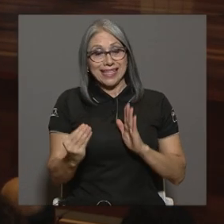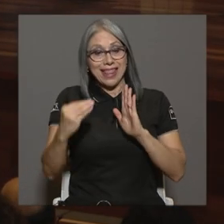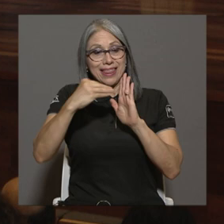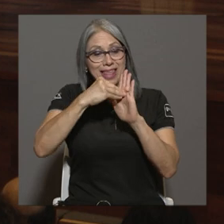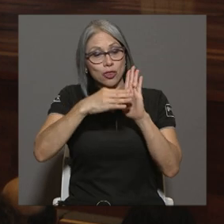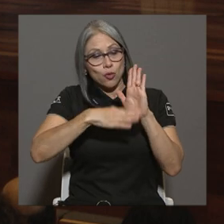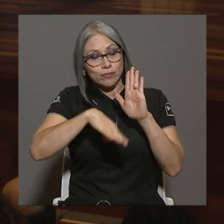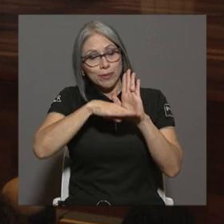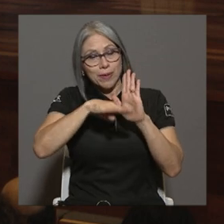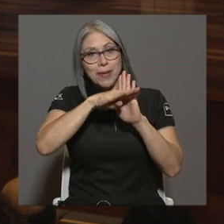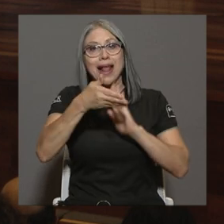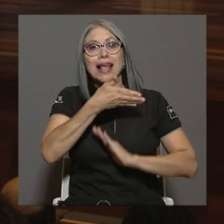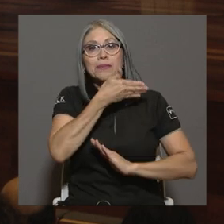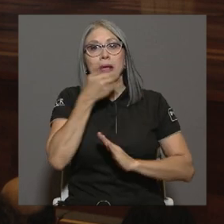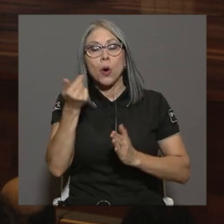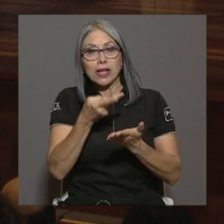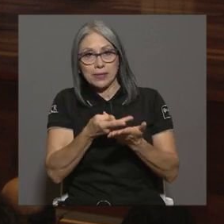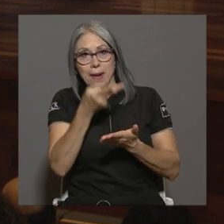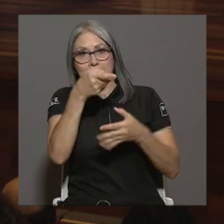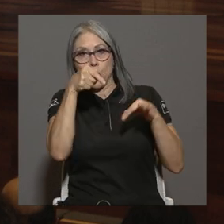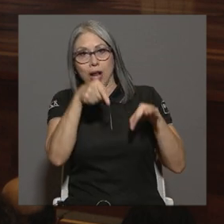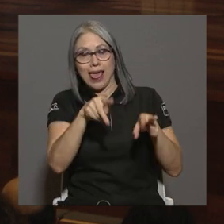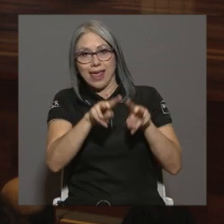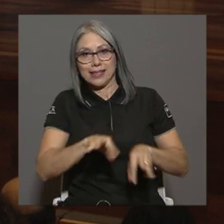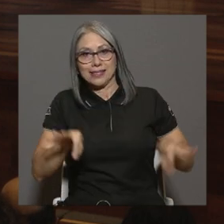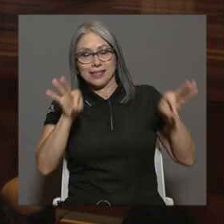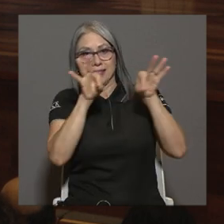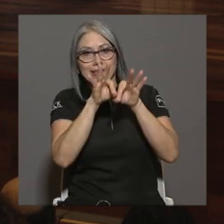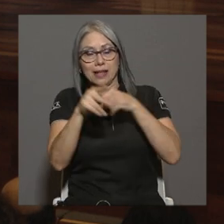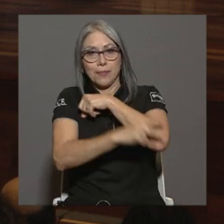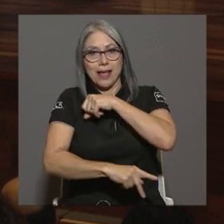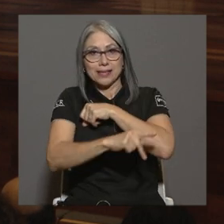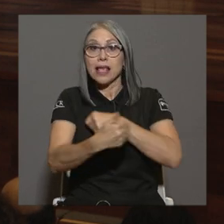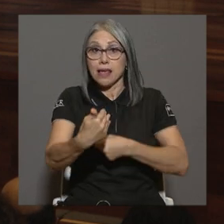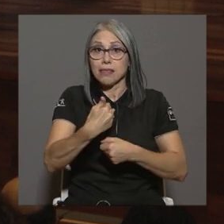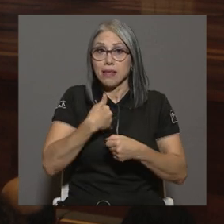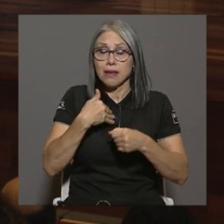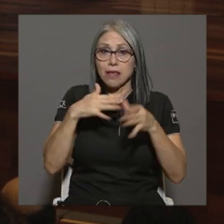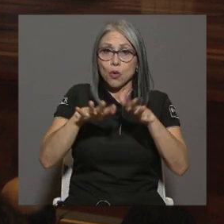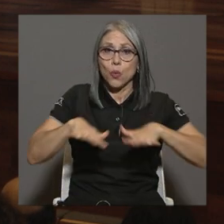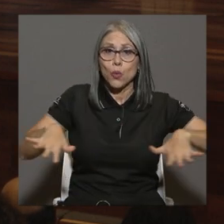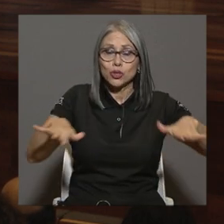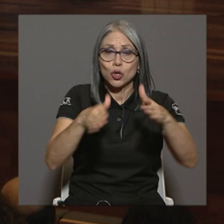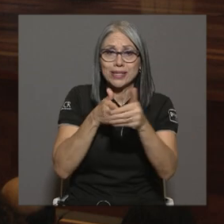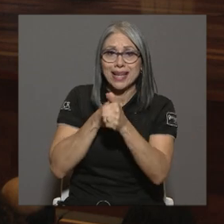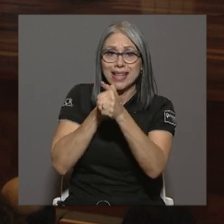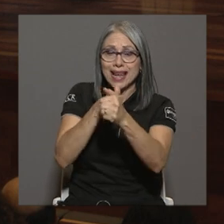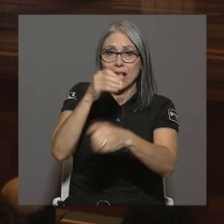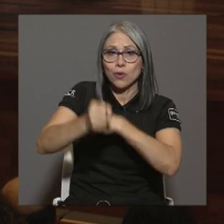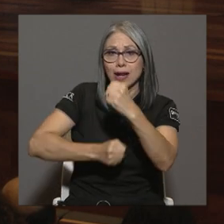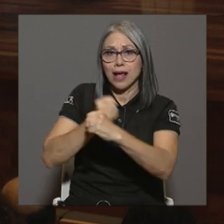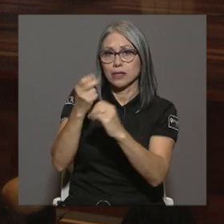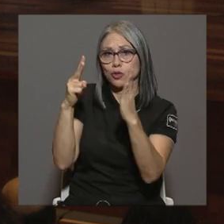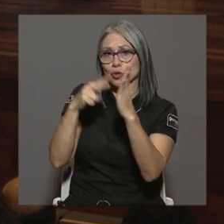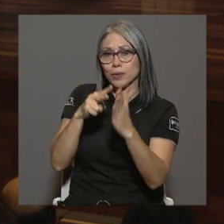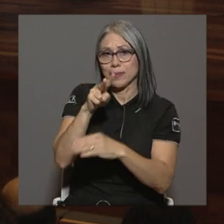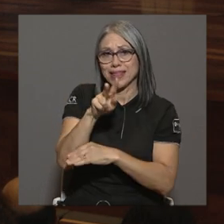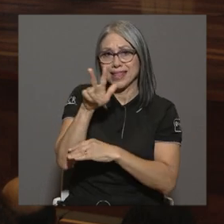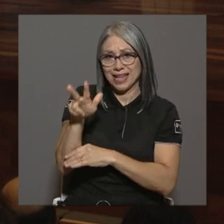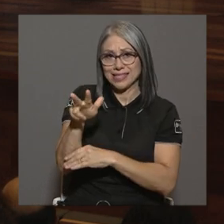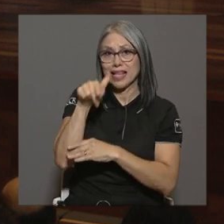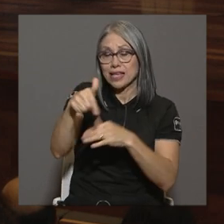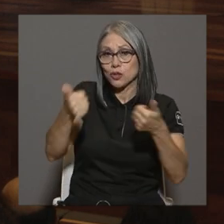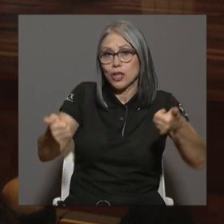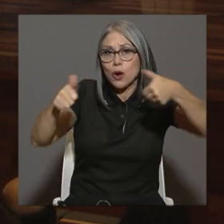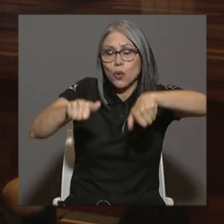mejores valoradas del país y ha mantenido posiciones de liderazgo en el año 2023, según